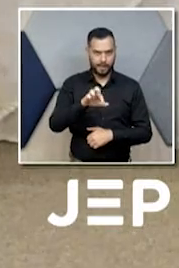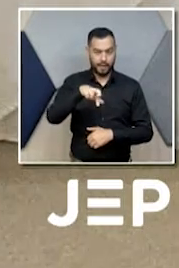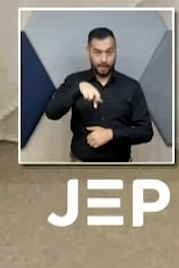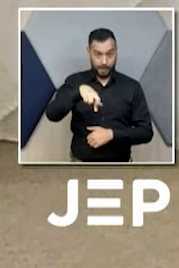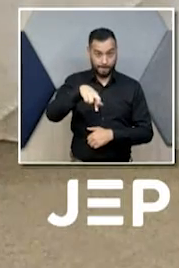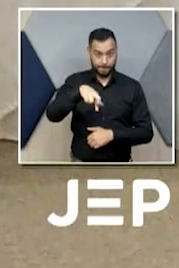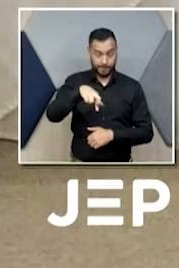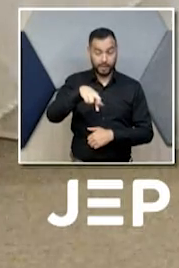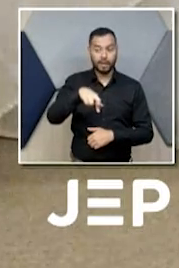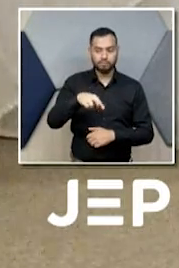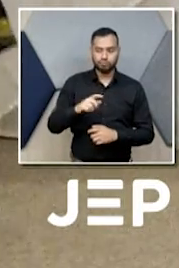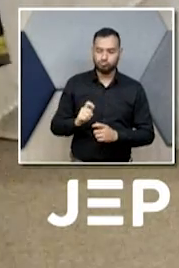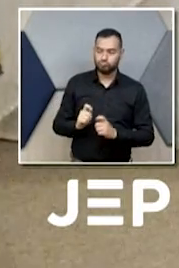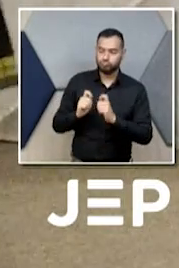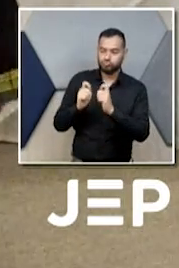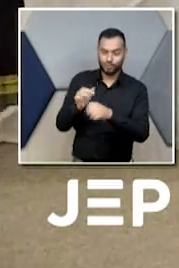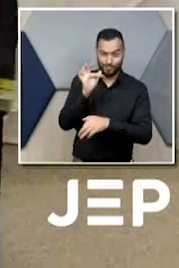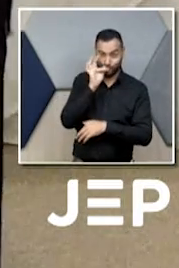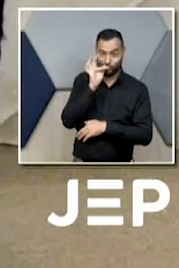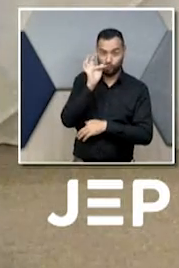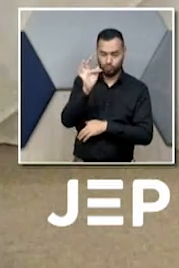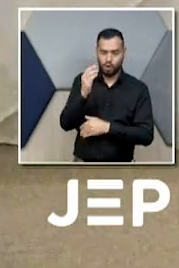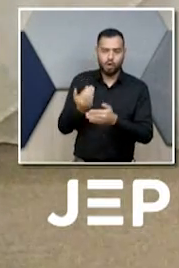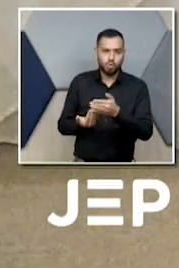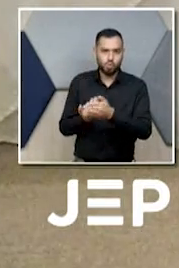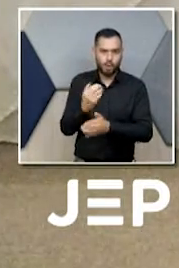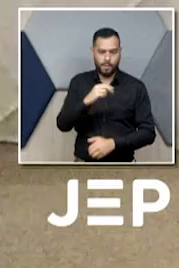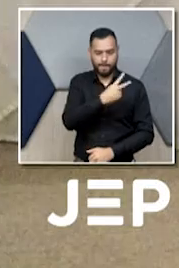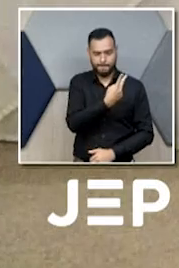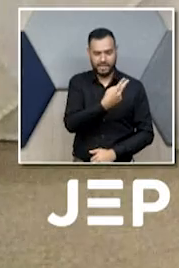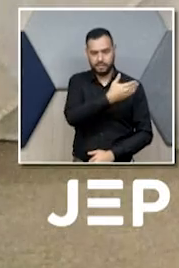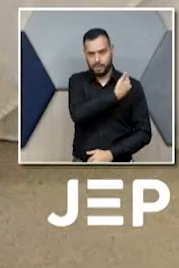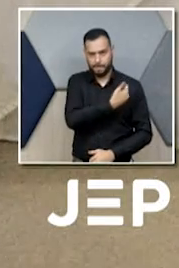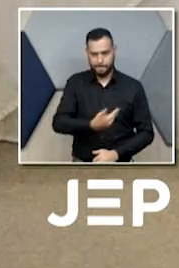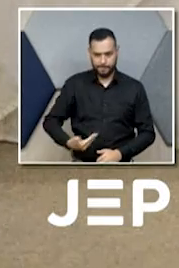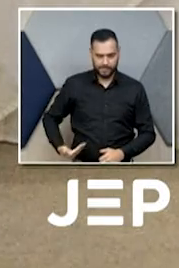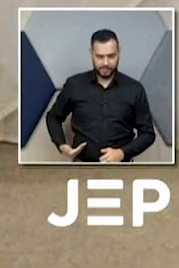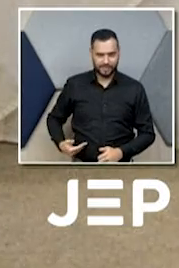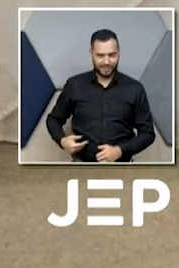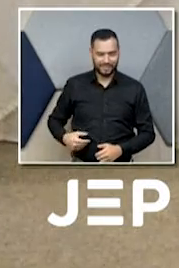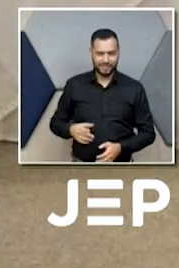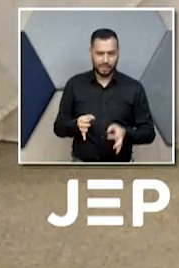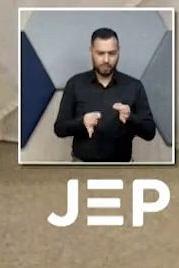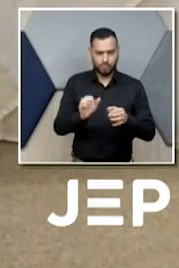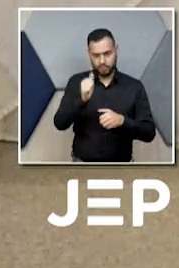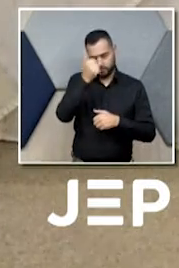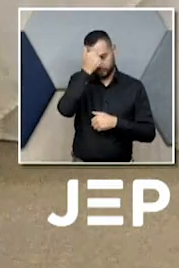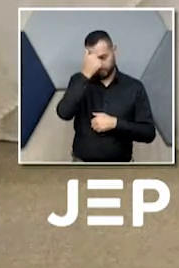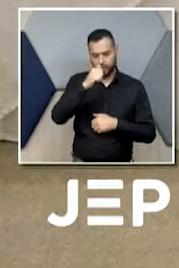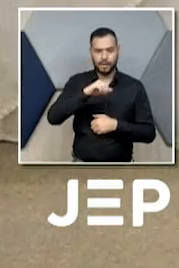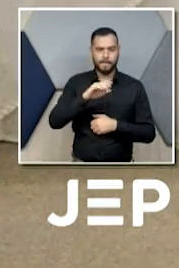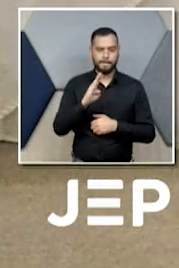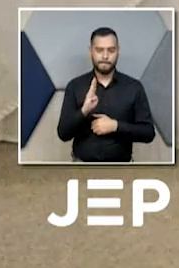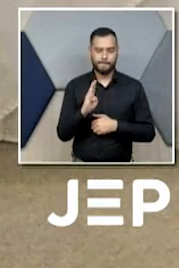de juramento de la nueva vicepresidenta, la magistrada Belkis Florentina Izquierdo Torres.